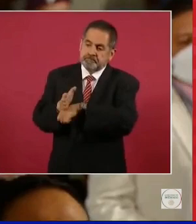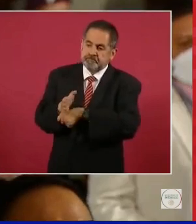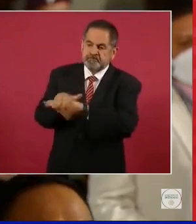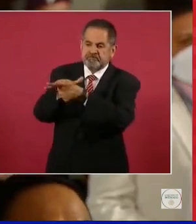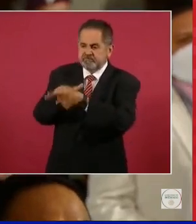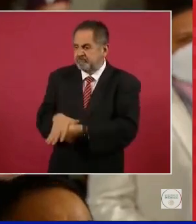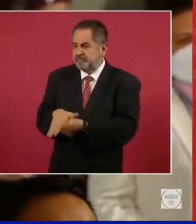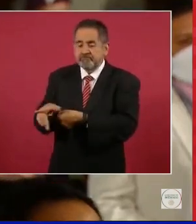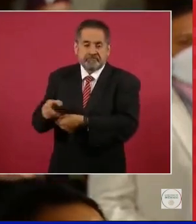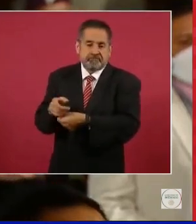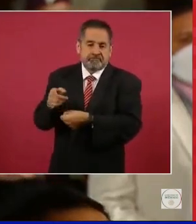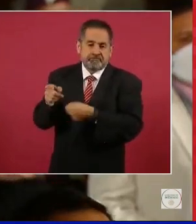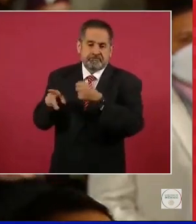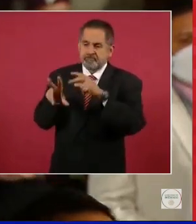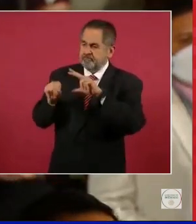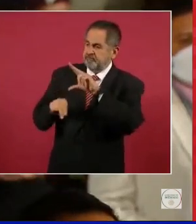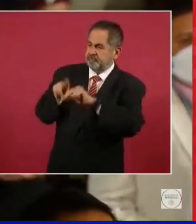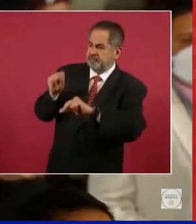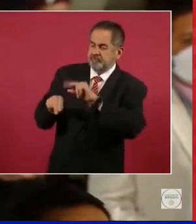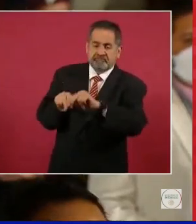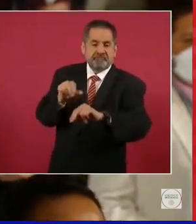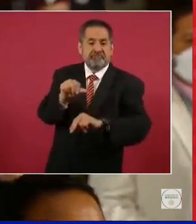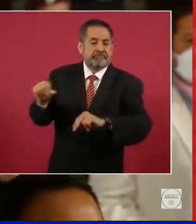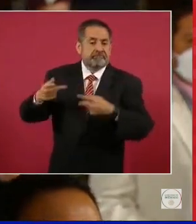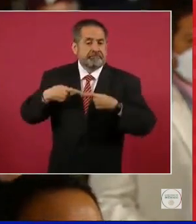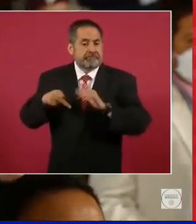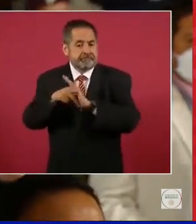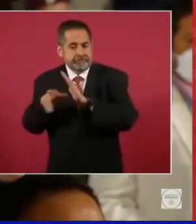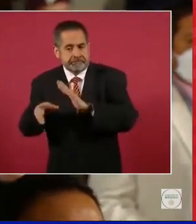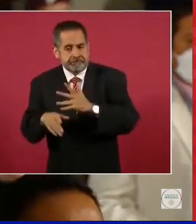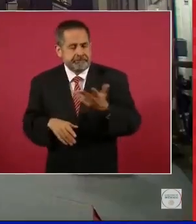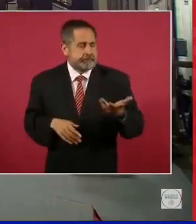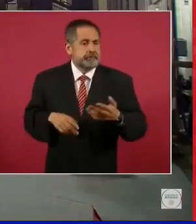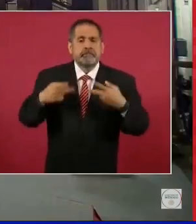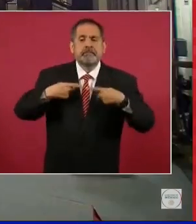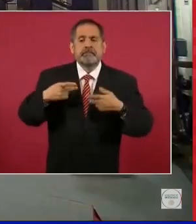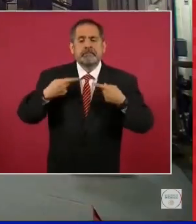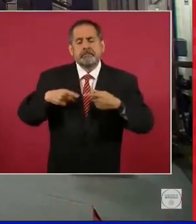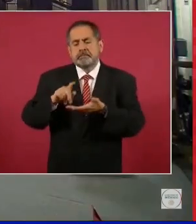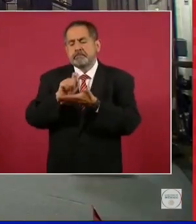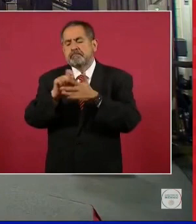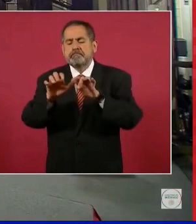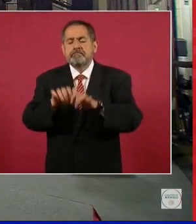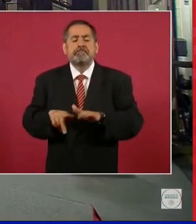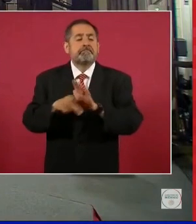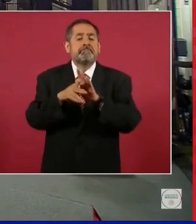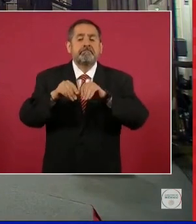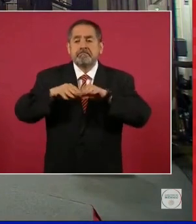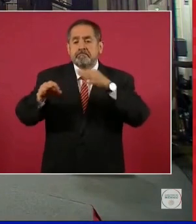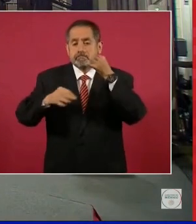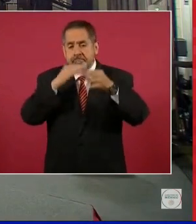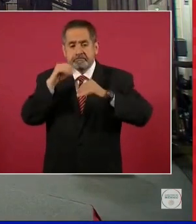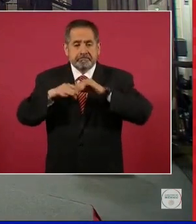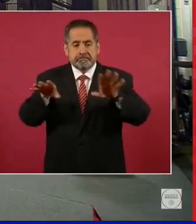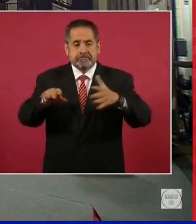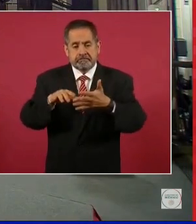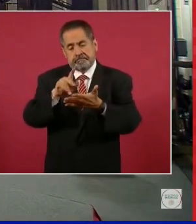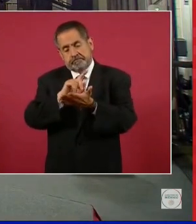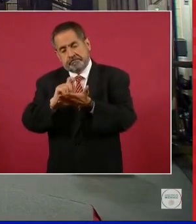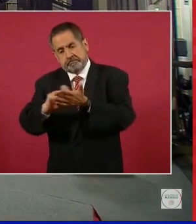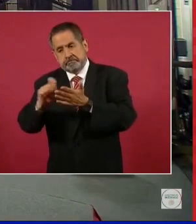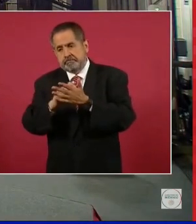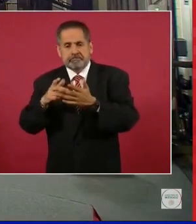prensa, a los periodistas. En caso donde en notas periodísticas, en informaciones periodísticas, incluso artículos de